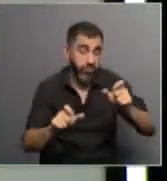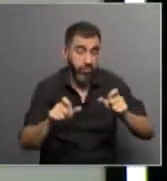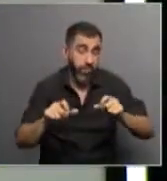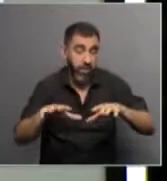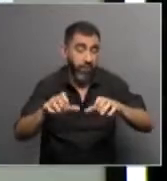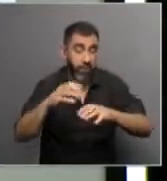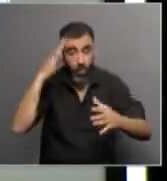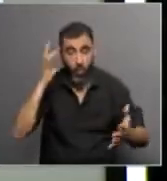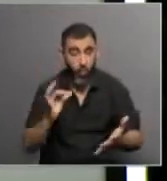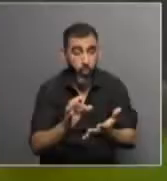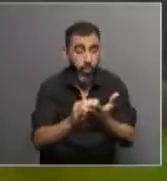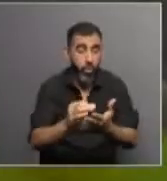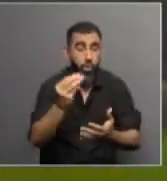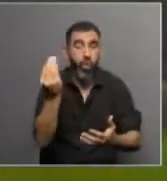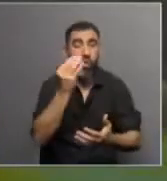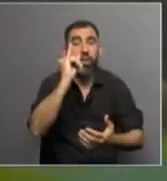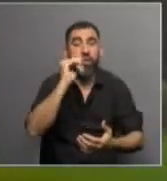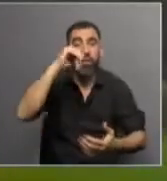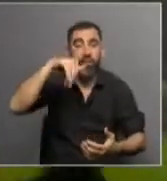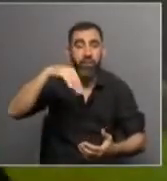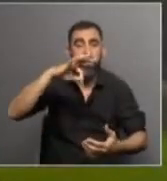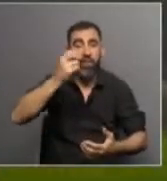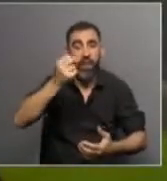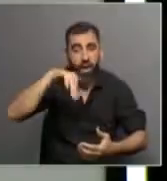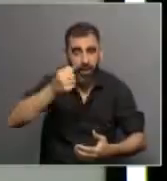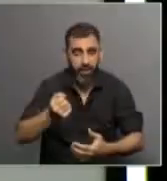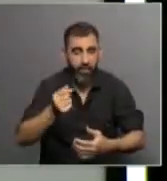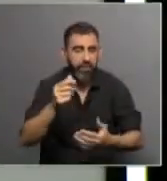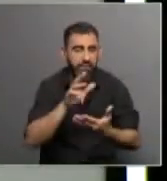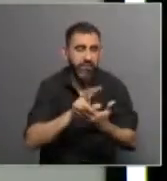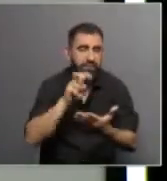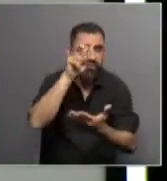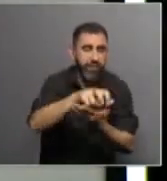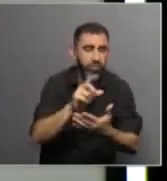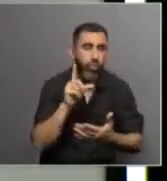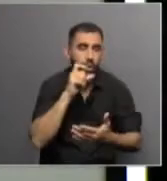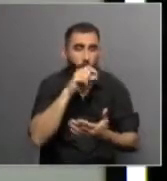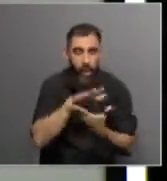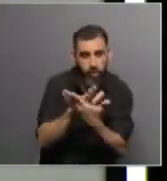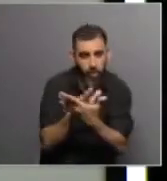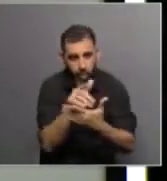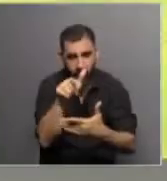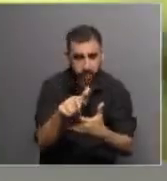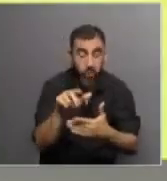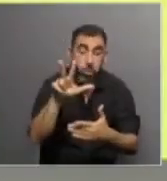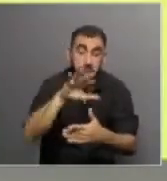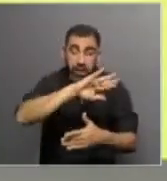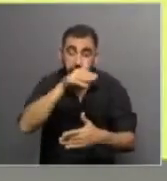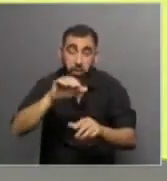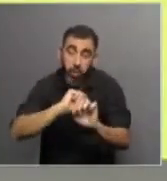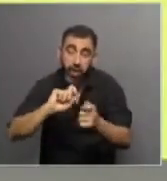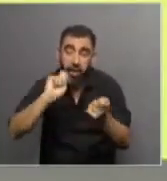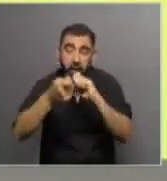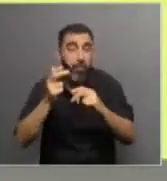pueblo Quintana, Pepe Núñez, ahí entre Salto y Tacuarembó, bueno, esos 3 cerritos ahora tal vez hasta le den ganas de ponerles otro